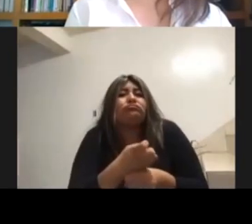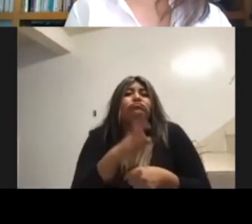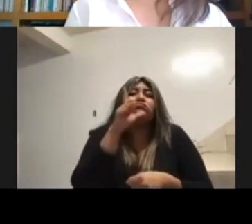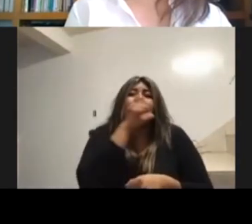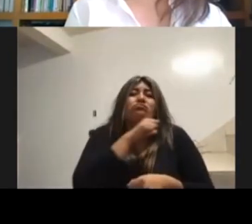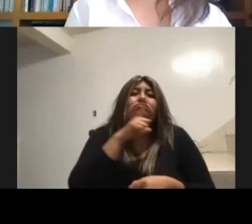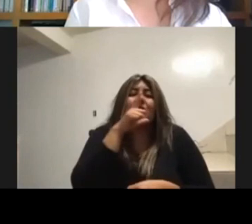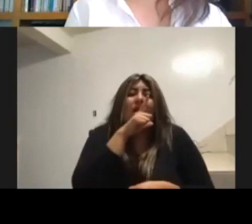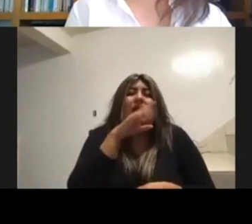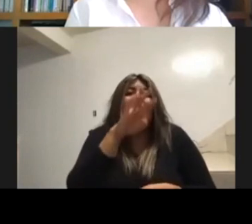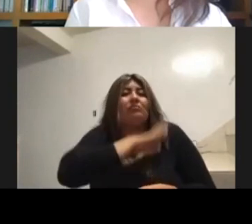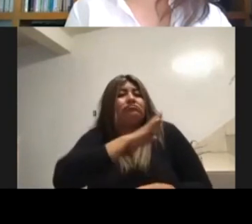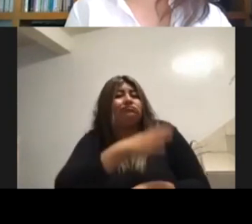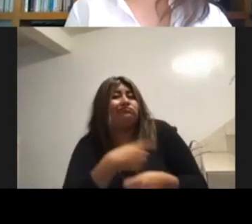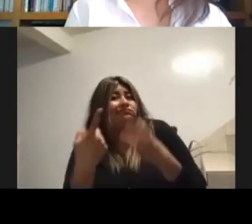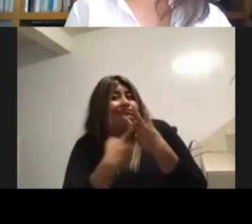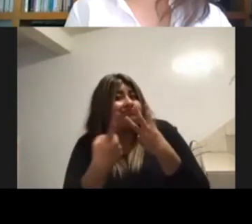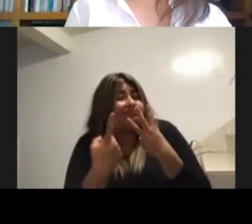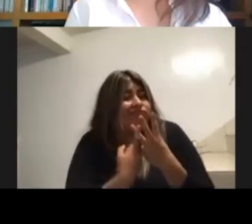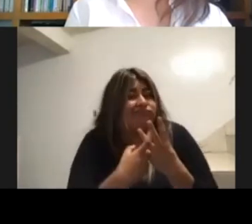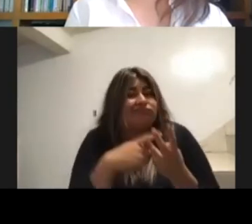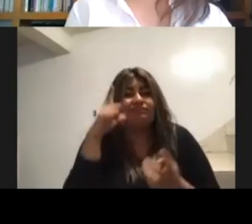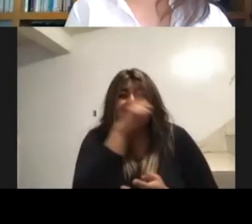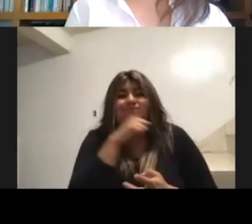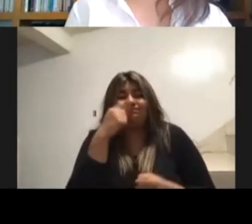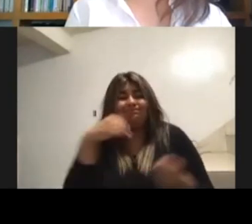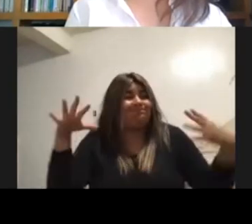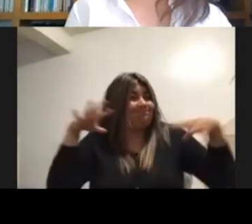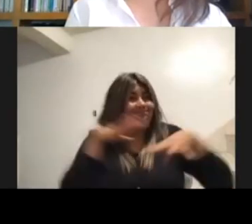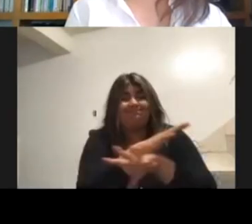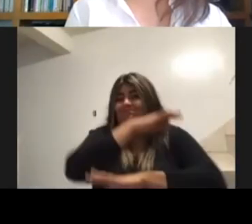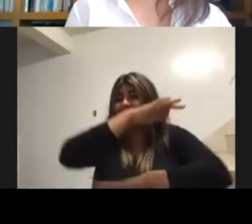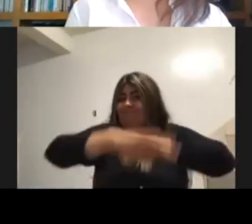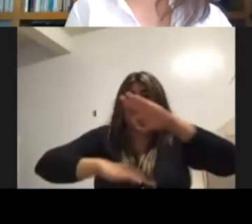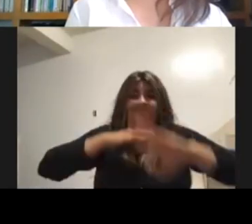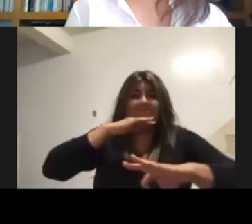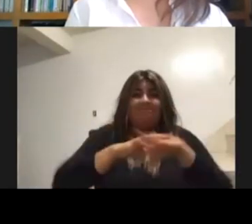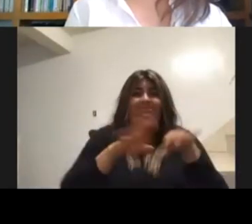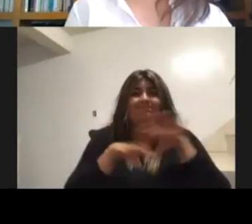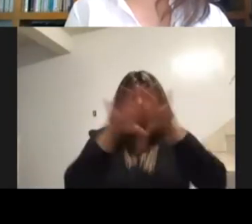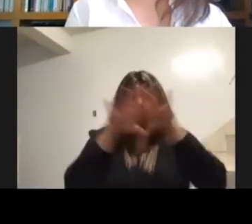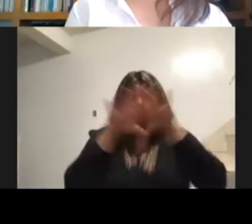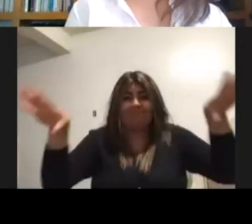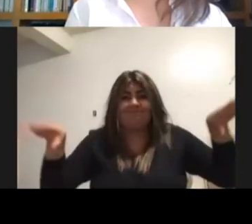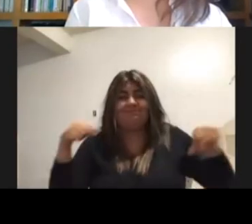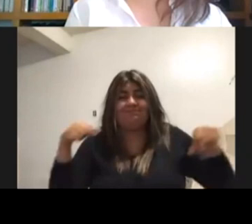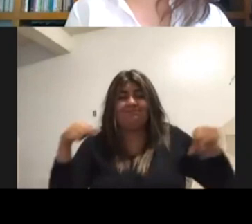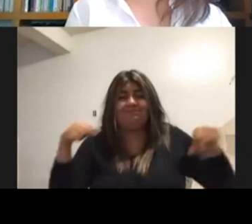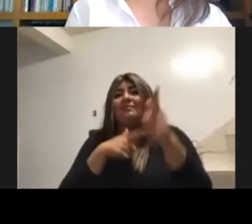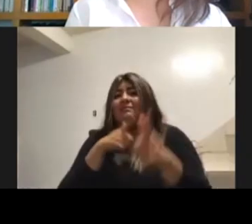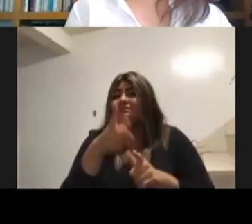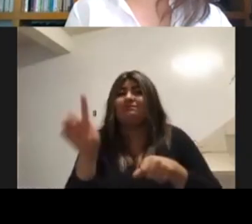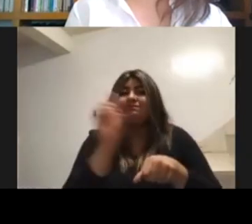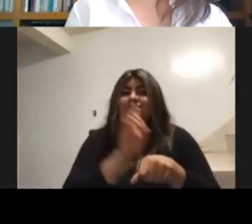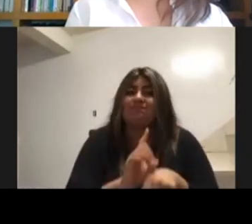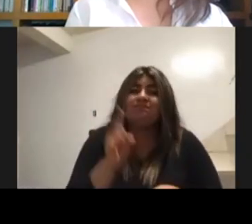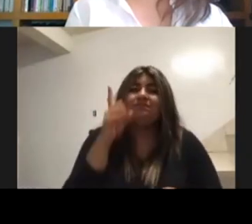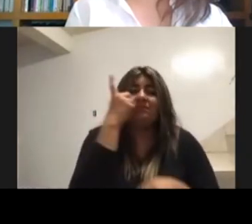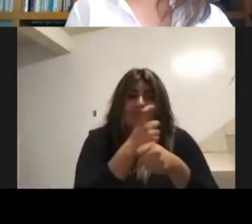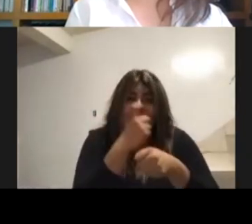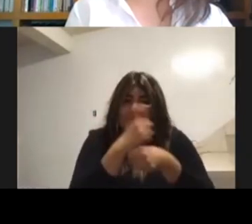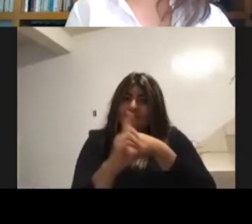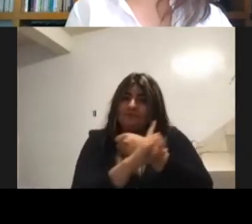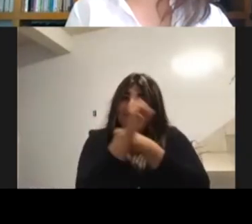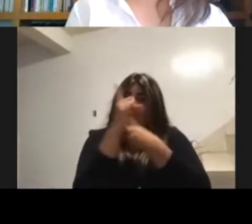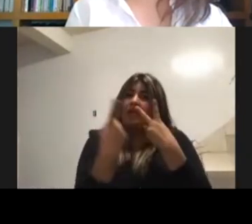lengua. Entonces, eso ya nos cambia radicalmente el panorama. Y esto es cada vez más frecuente. Ese es un primer problema. Un segundo problema tiene